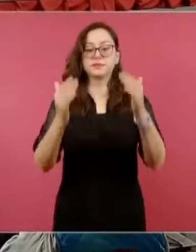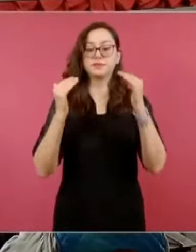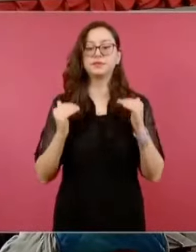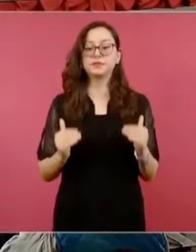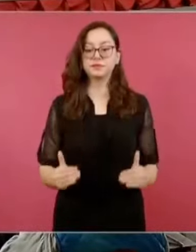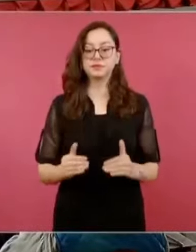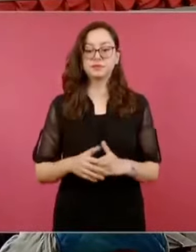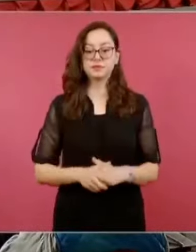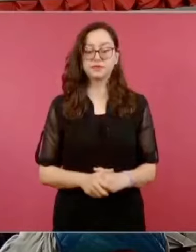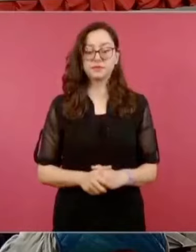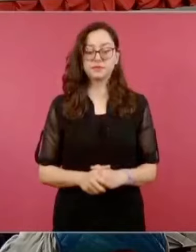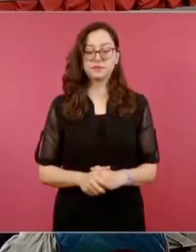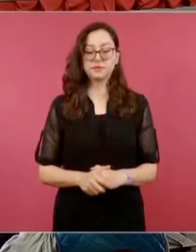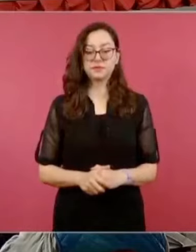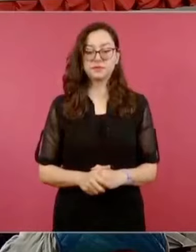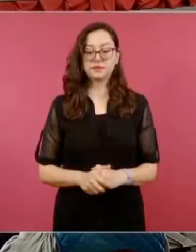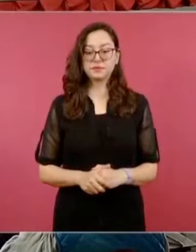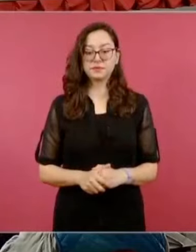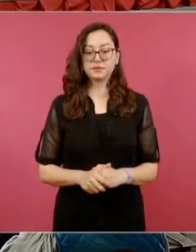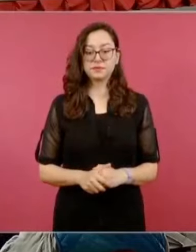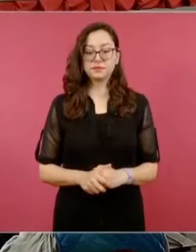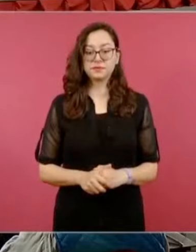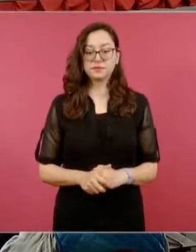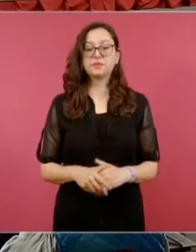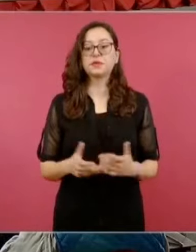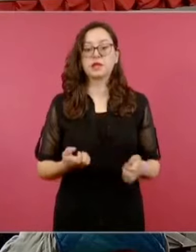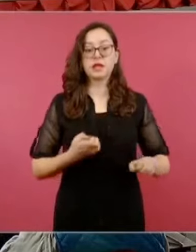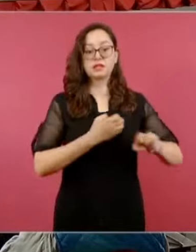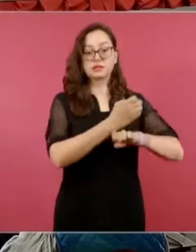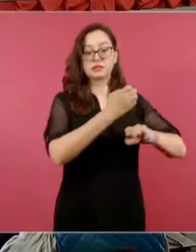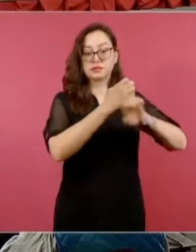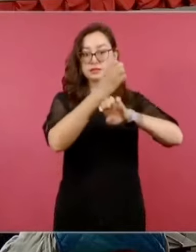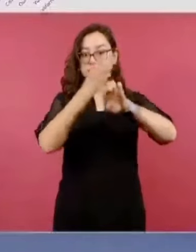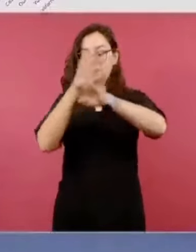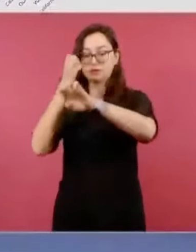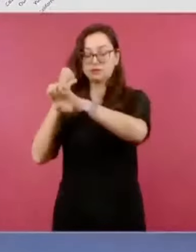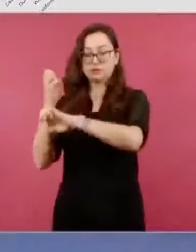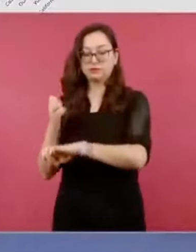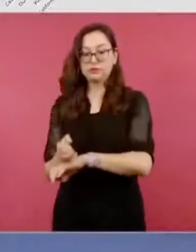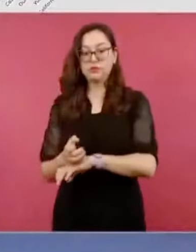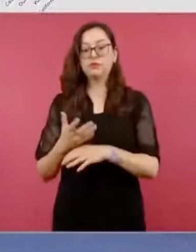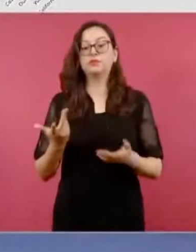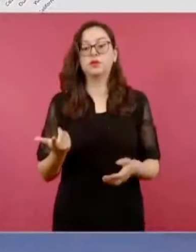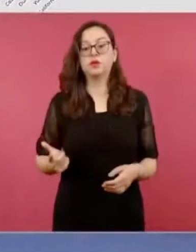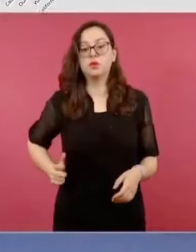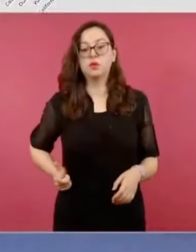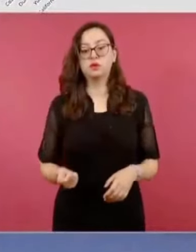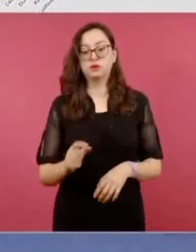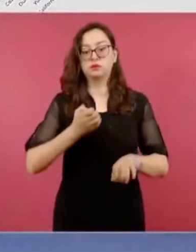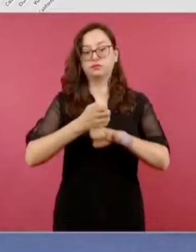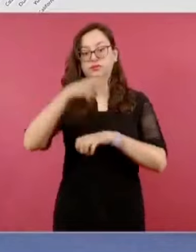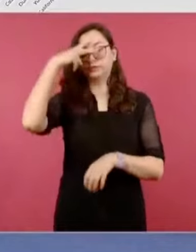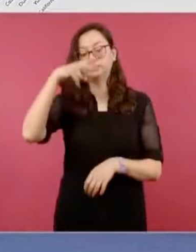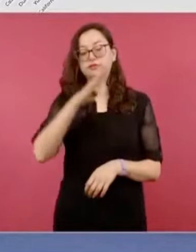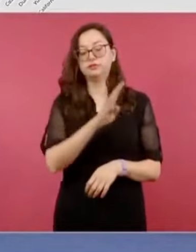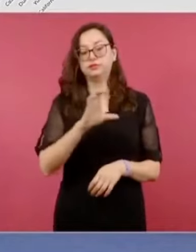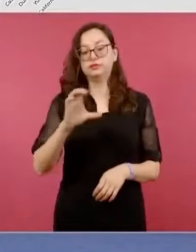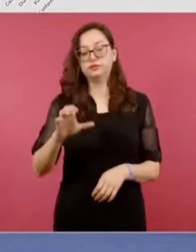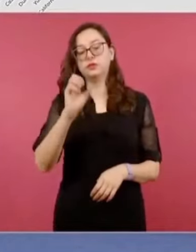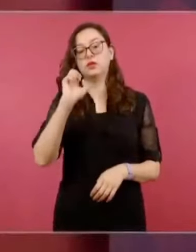relación con los eh homicidios dolosos Por estado eh Guanajuato Estado de México Baja California